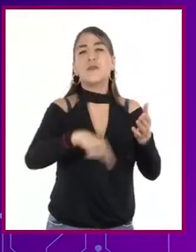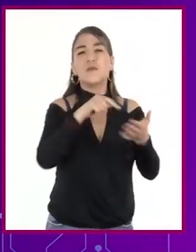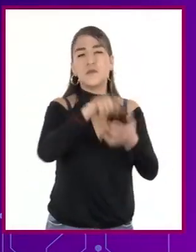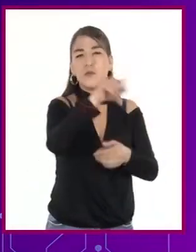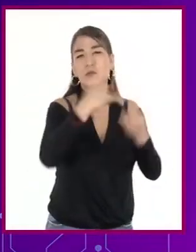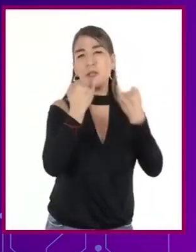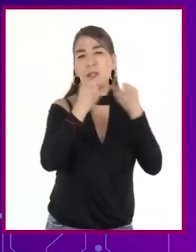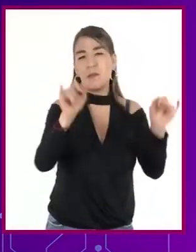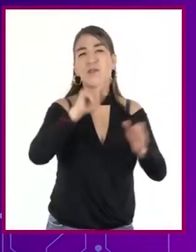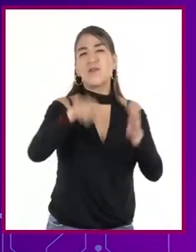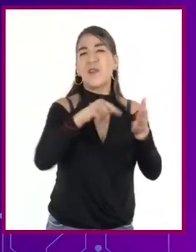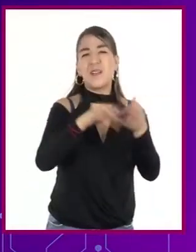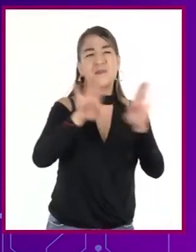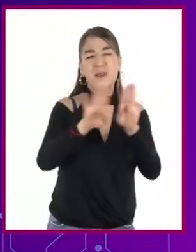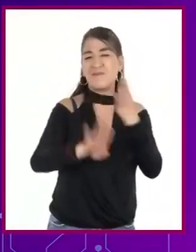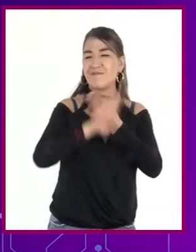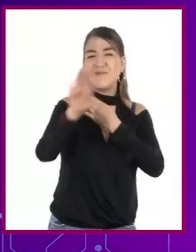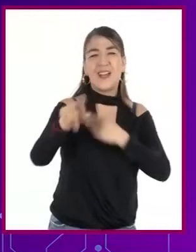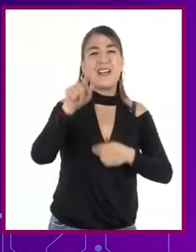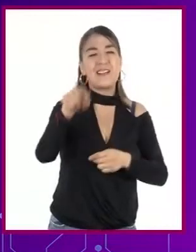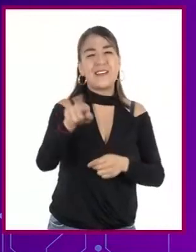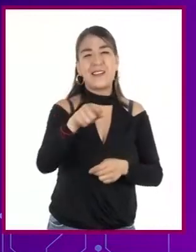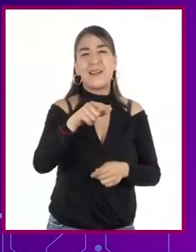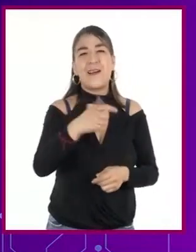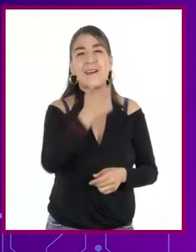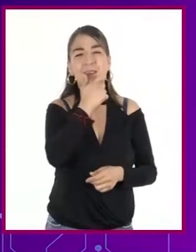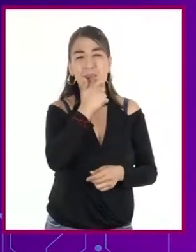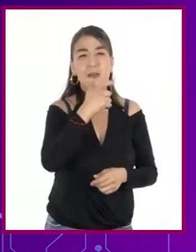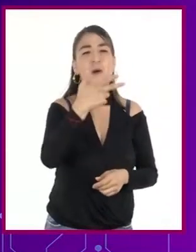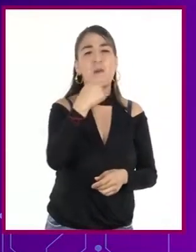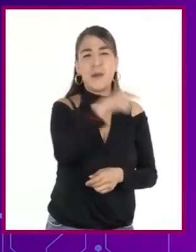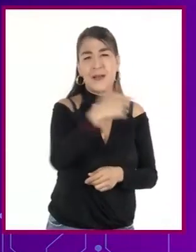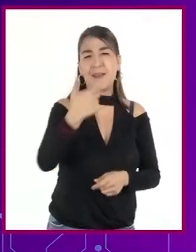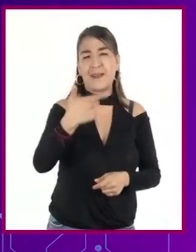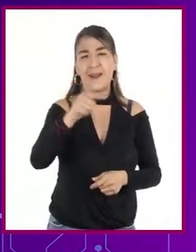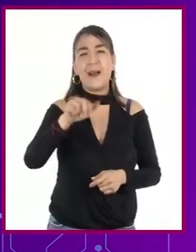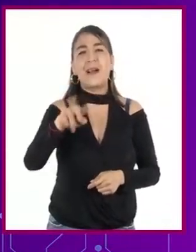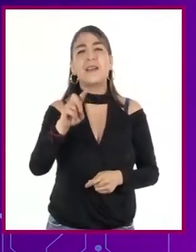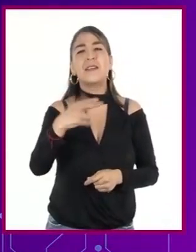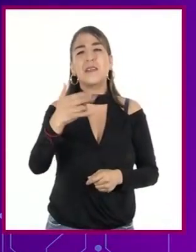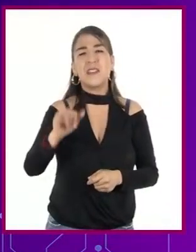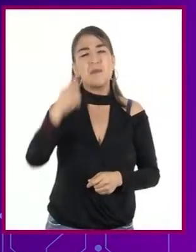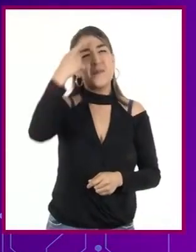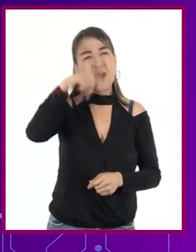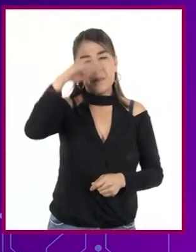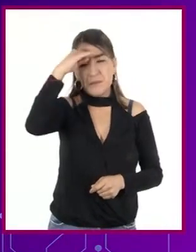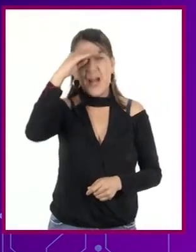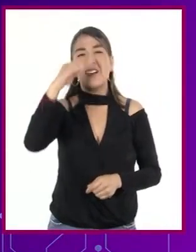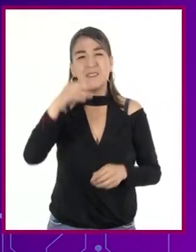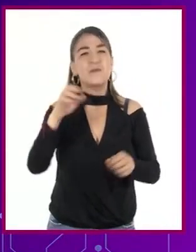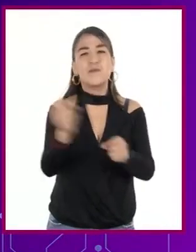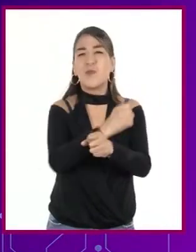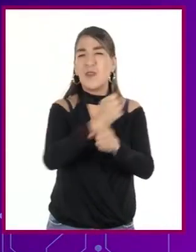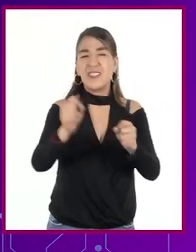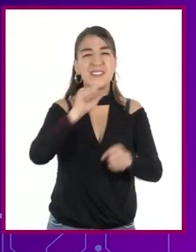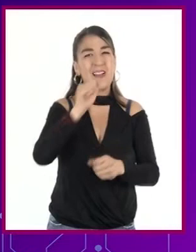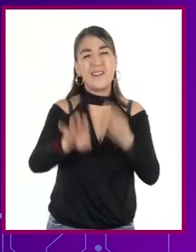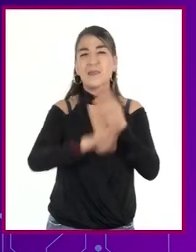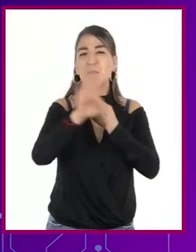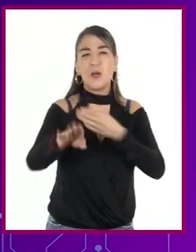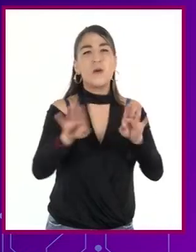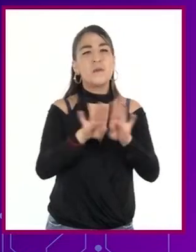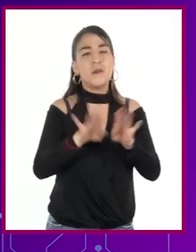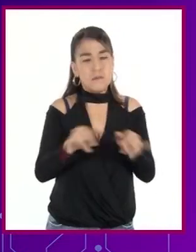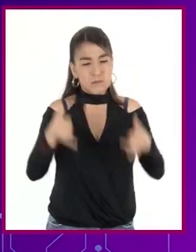del Imperio Británico. Para ello, Gandhi empleó la filosofía de la no violencia. Aplicó los métodos de la